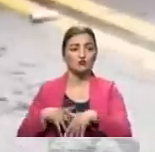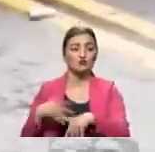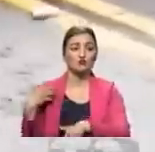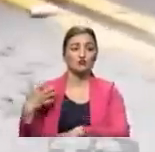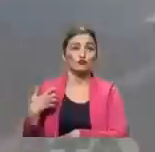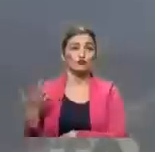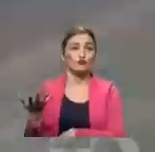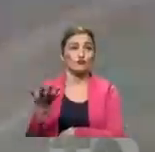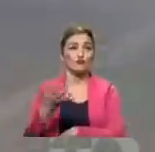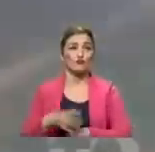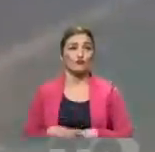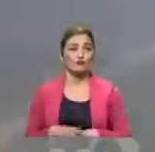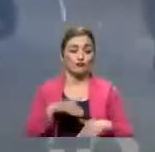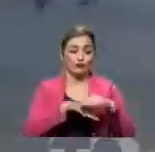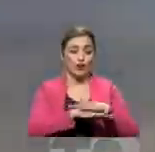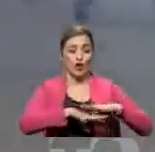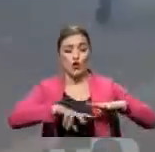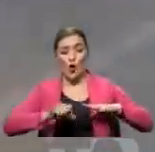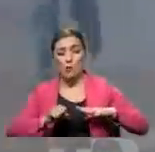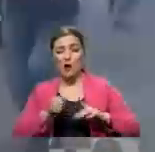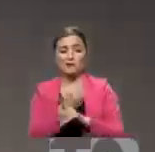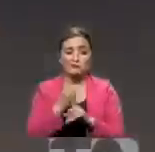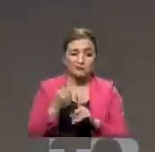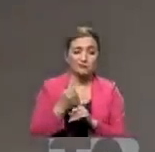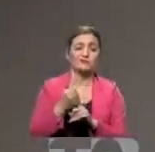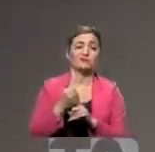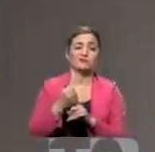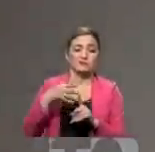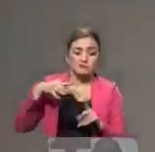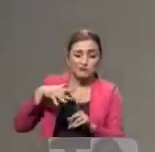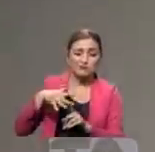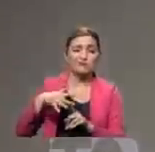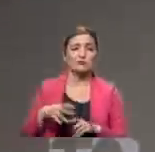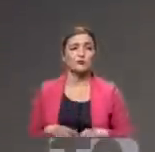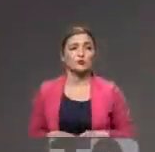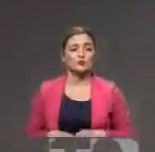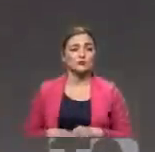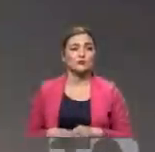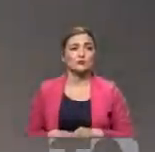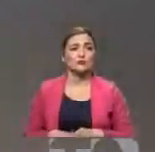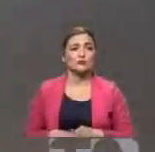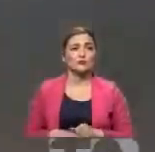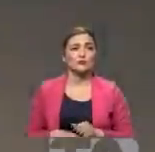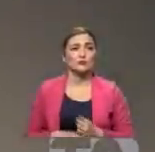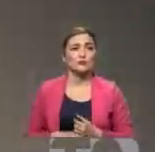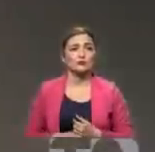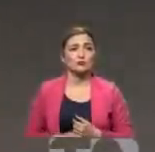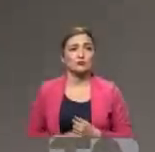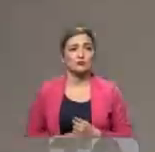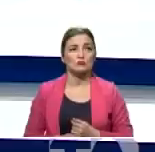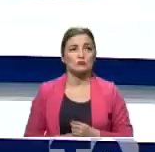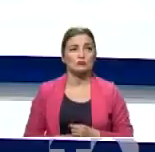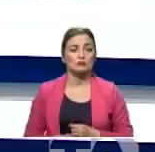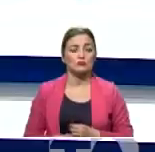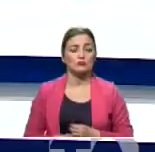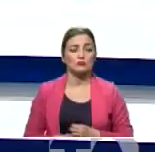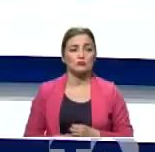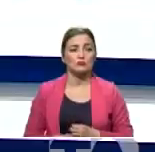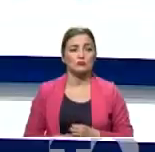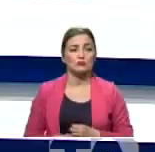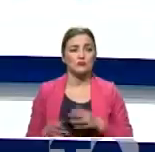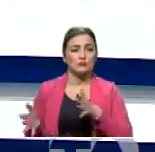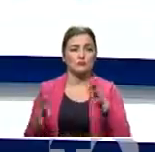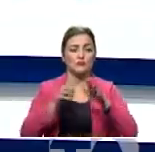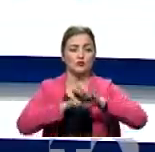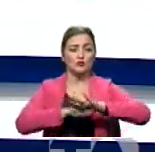manifestación, que incluye saqueos, vandalismo y agresiones. María Gracia Acosta, 24 horas. Y